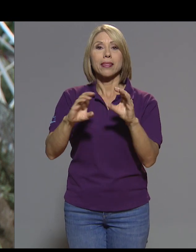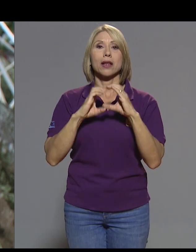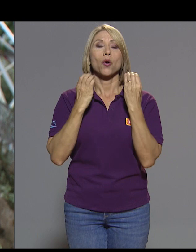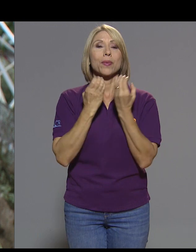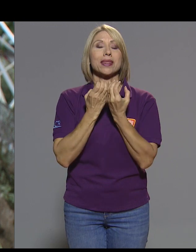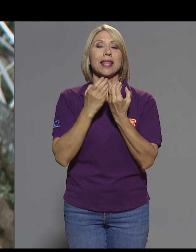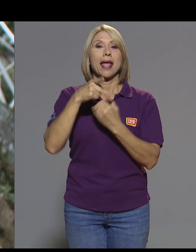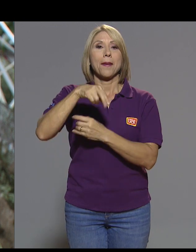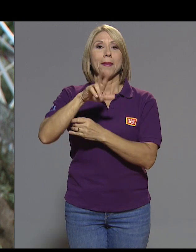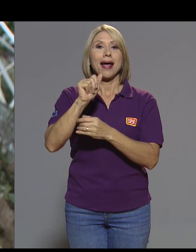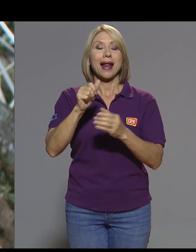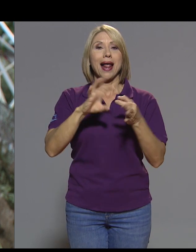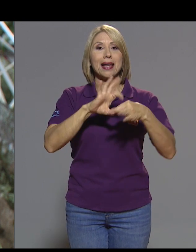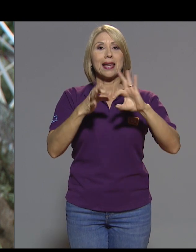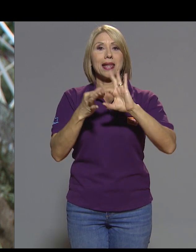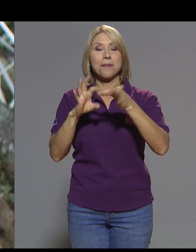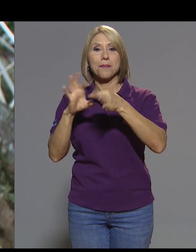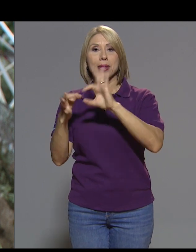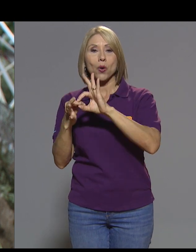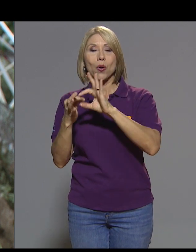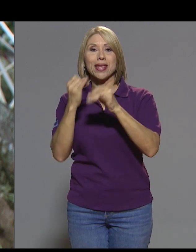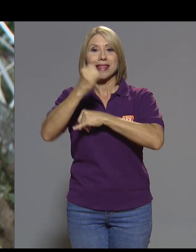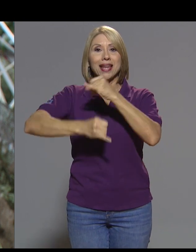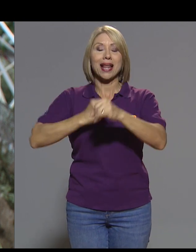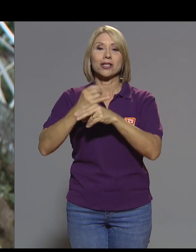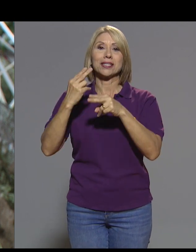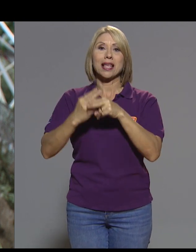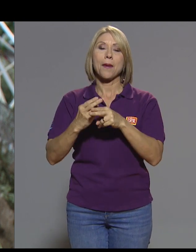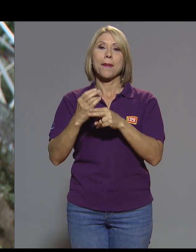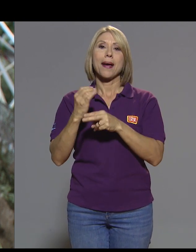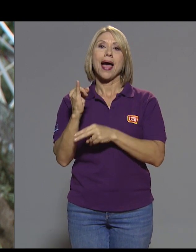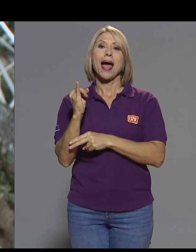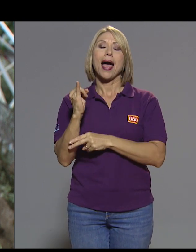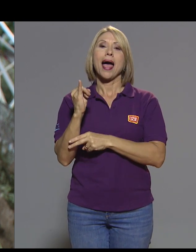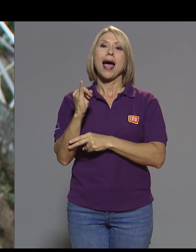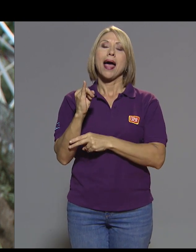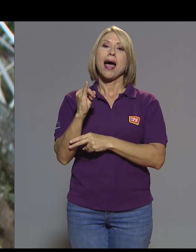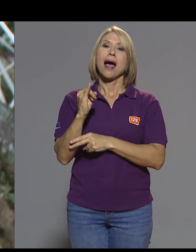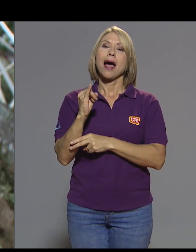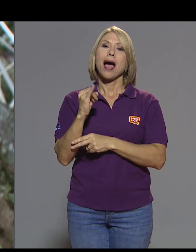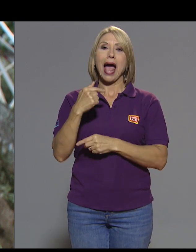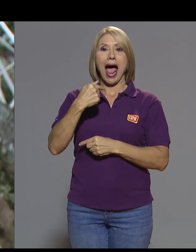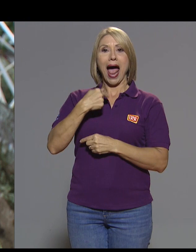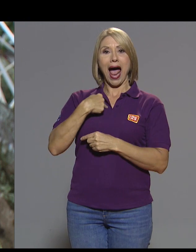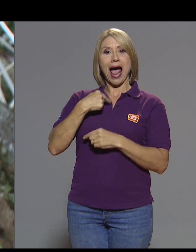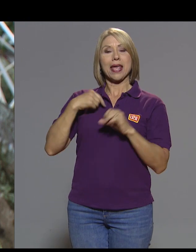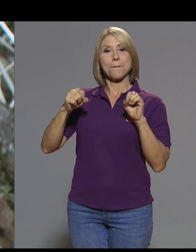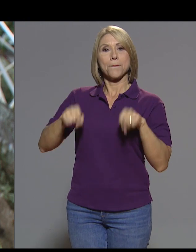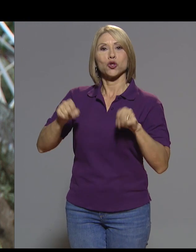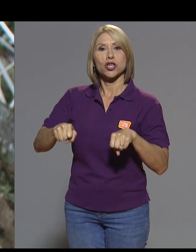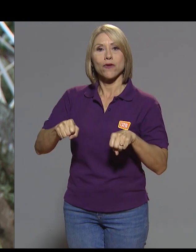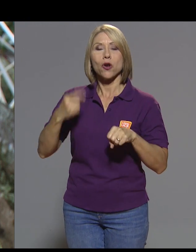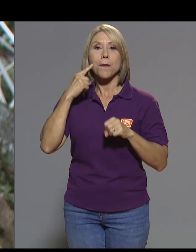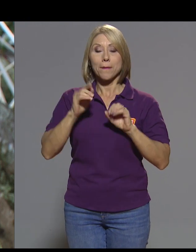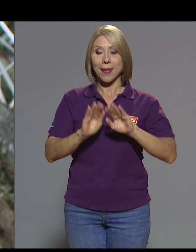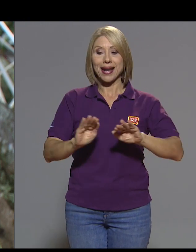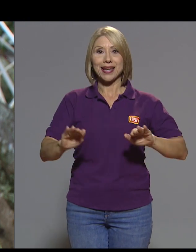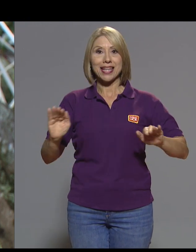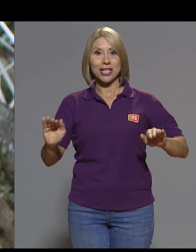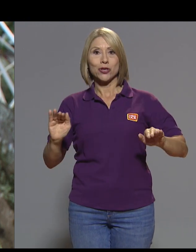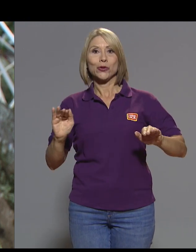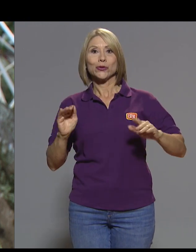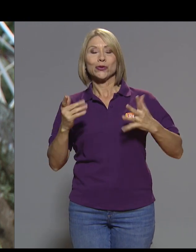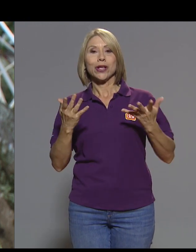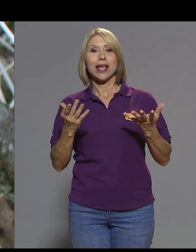el comité paralímpico internacional que es imposible que es un programa enfocado en niño de 6 a 12 años que estamos en la etapa